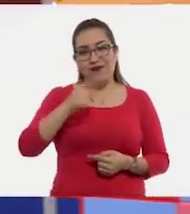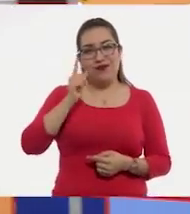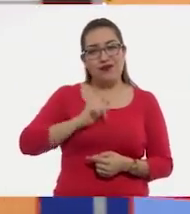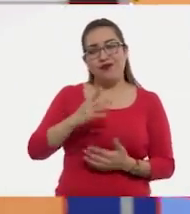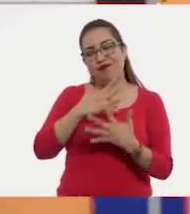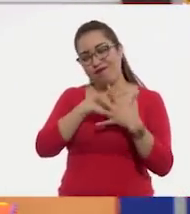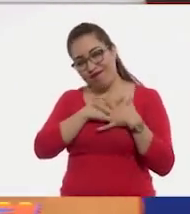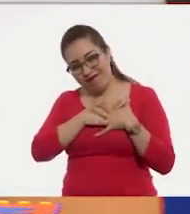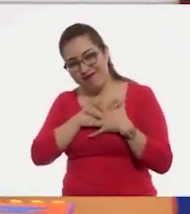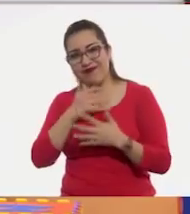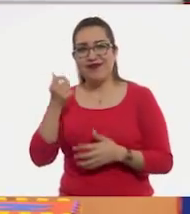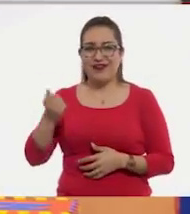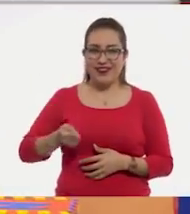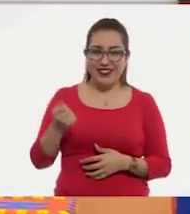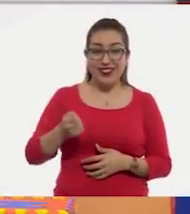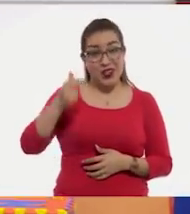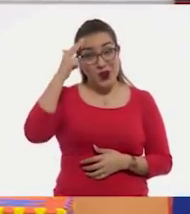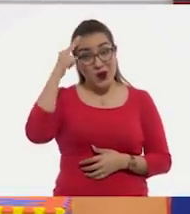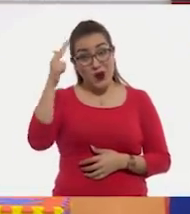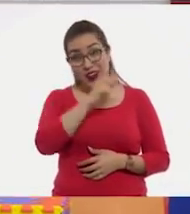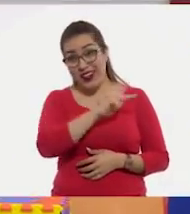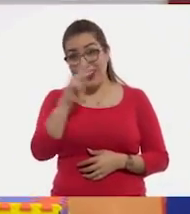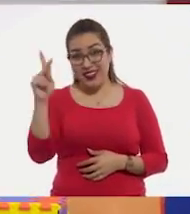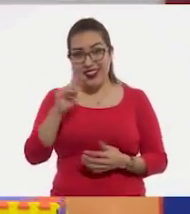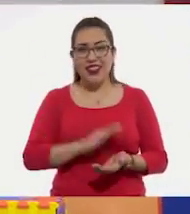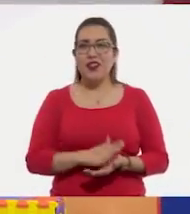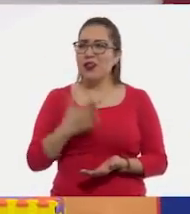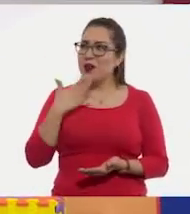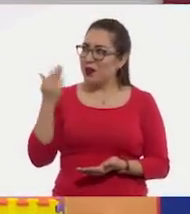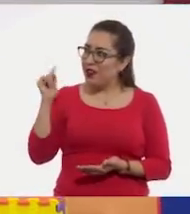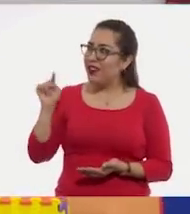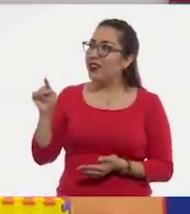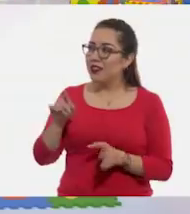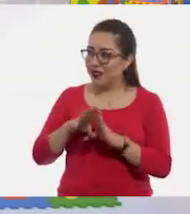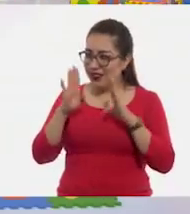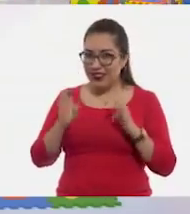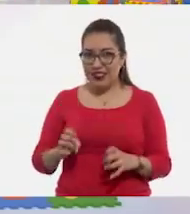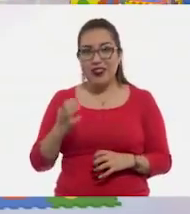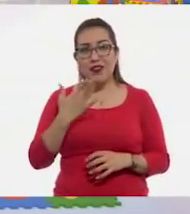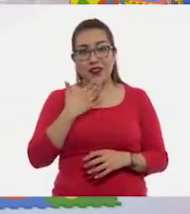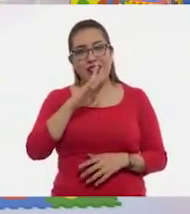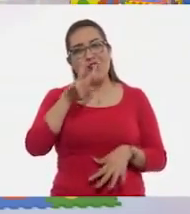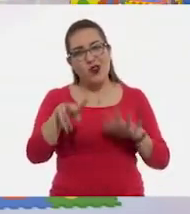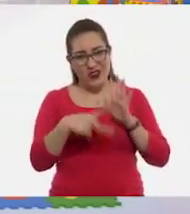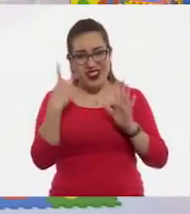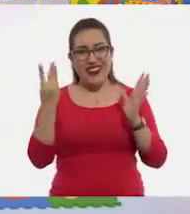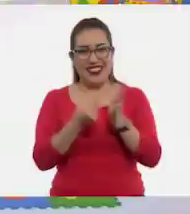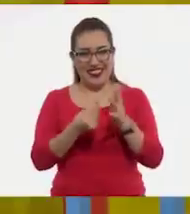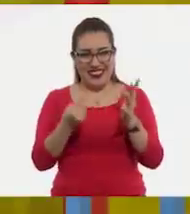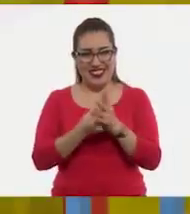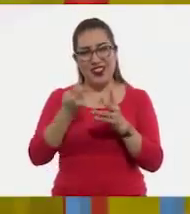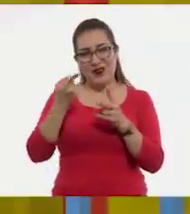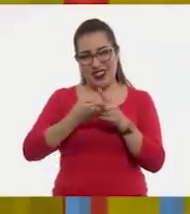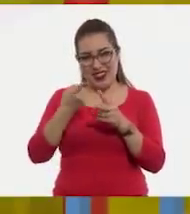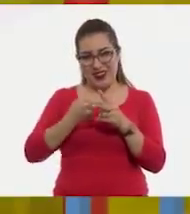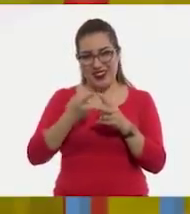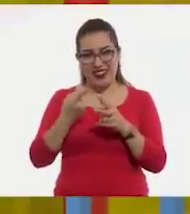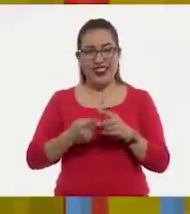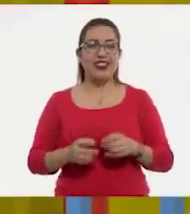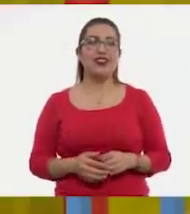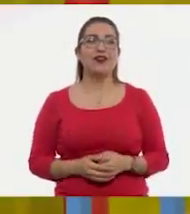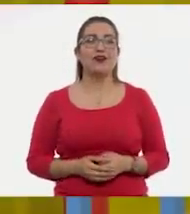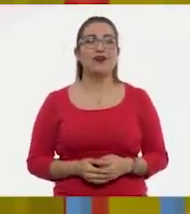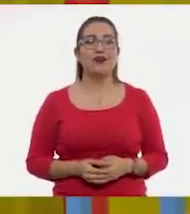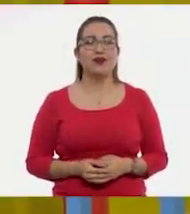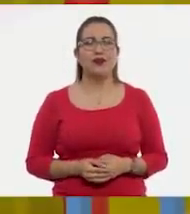Ay, hola, ¿cómo están niñas y niños? Muy bien, ¿y tú? Pues aquí nuevamente en esta clase de matemáticas. Muy bien. ¿Cómo están? ¿Y